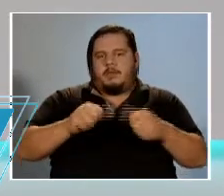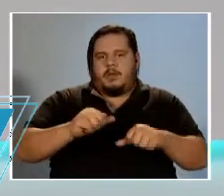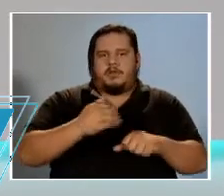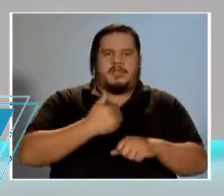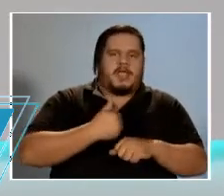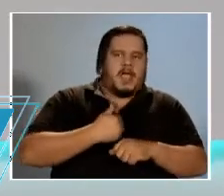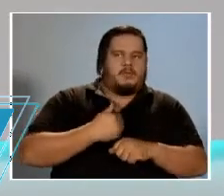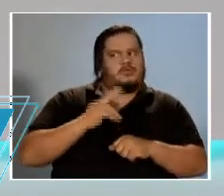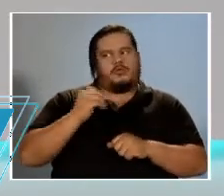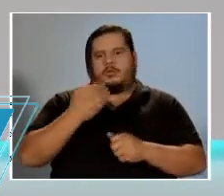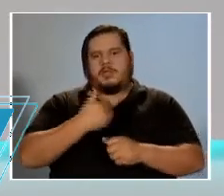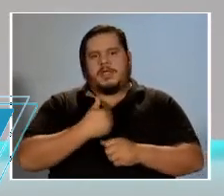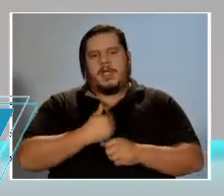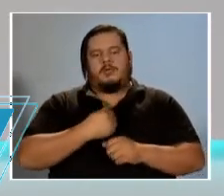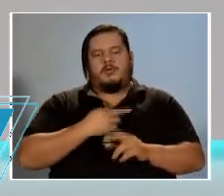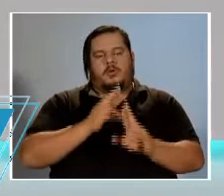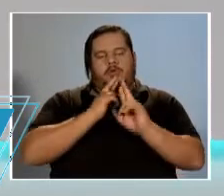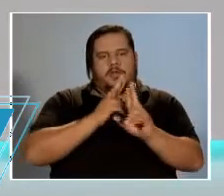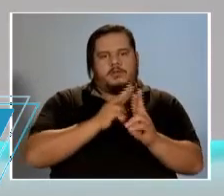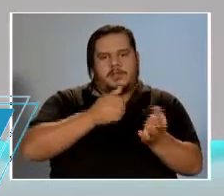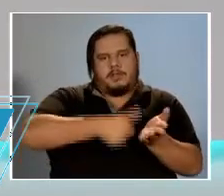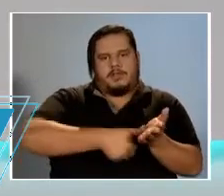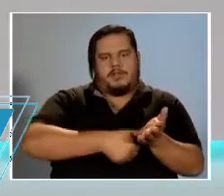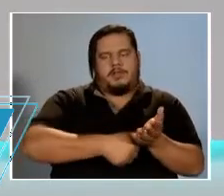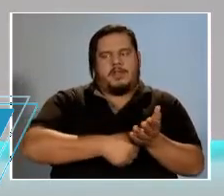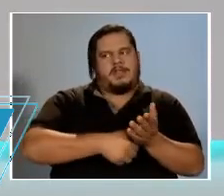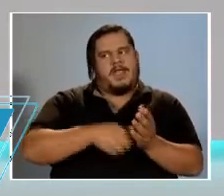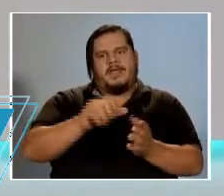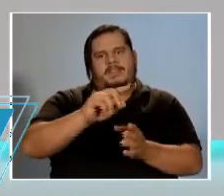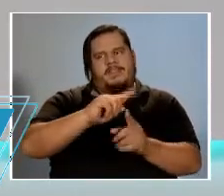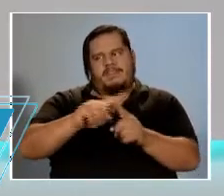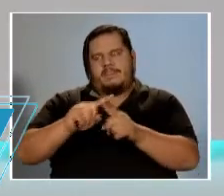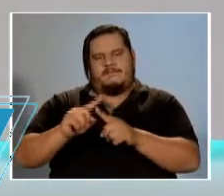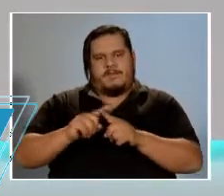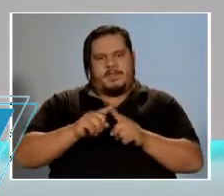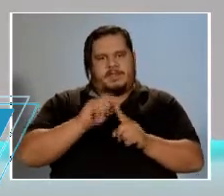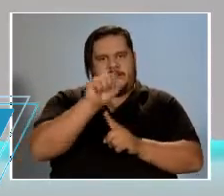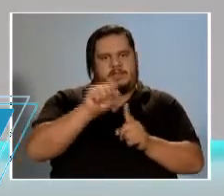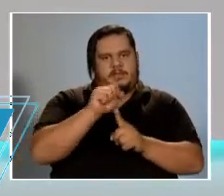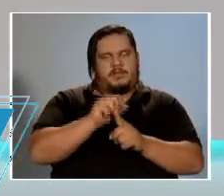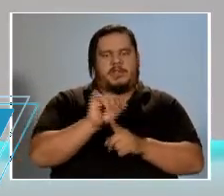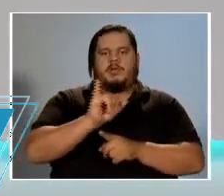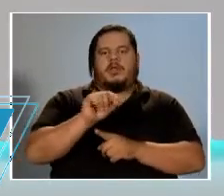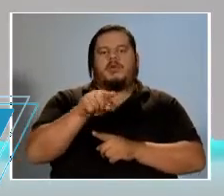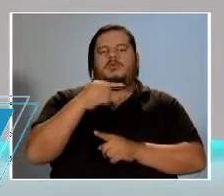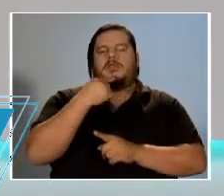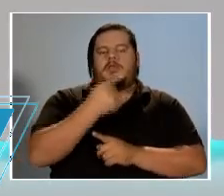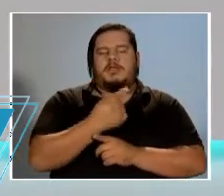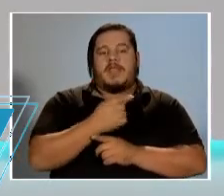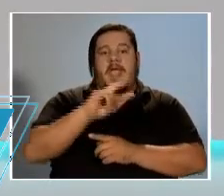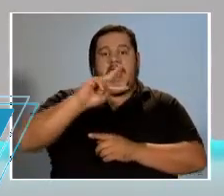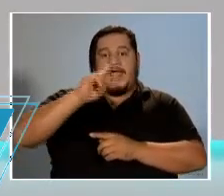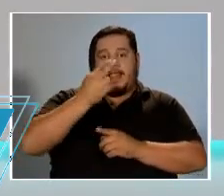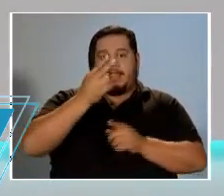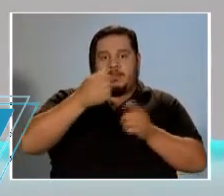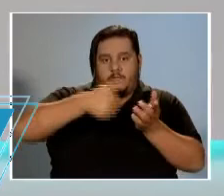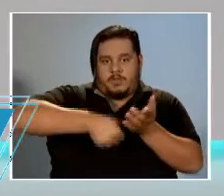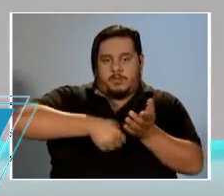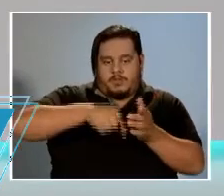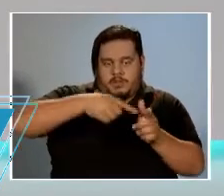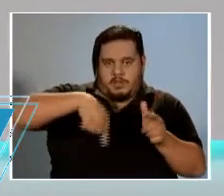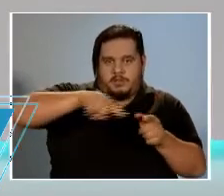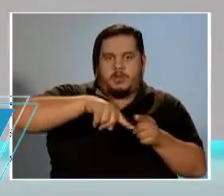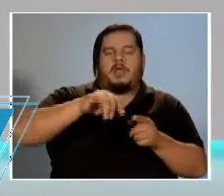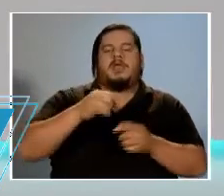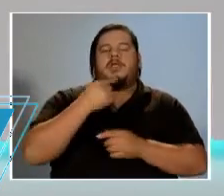resultados electorales estrechos, se presenten demandas de nulidad, entre otros asuntos. Como usted lo señala, la segunda ronda, y lo ha dicho así nuestro